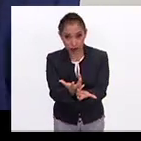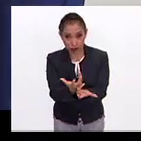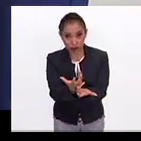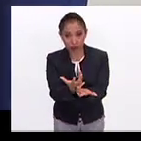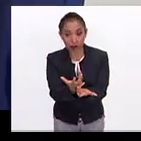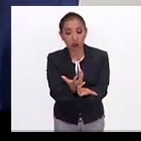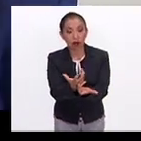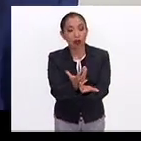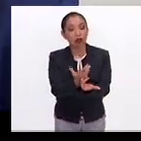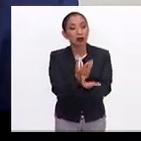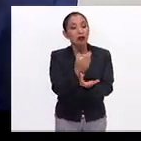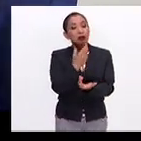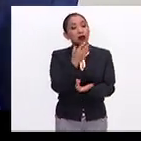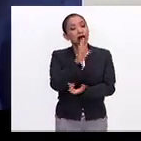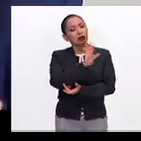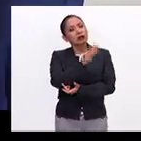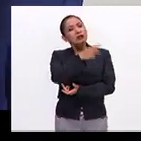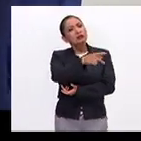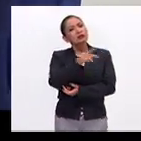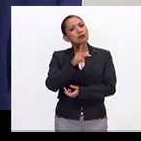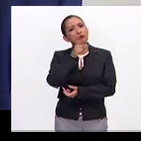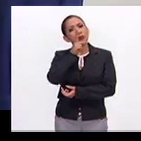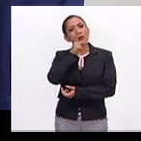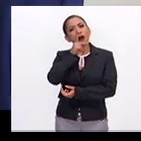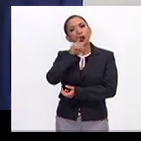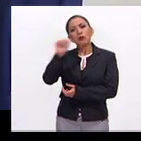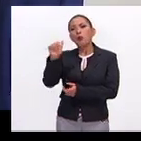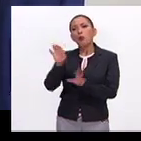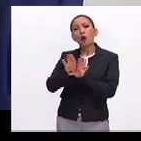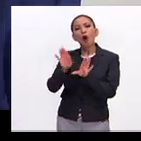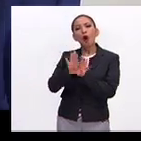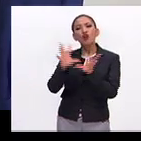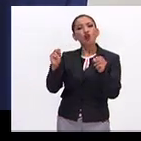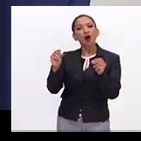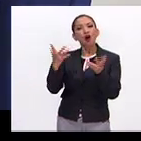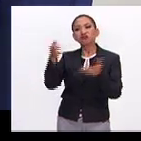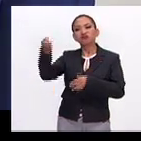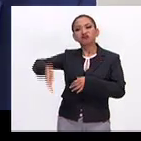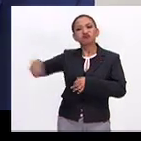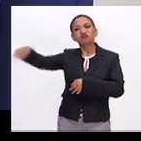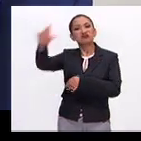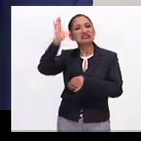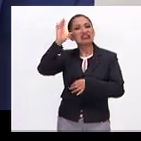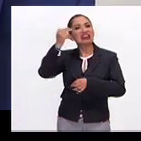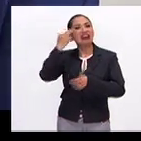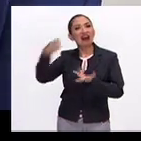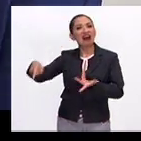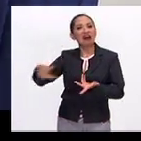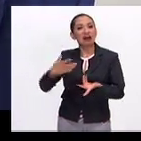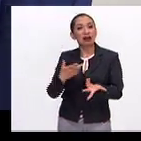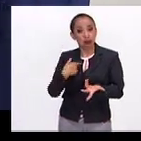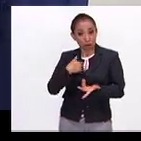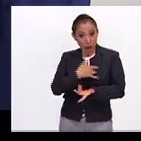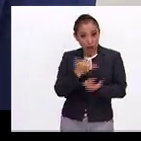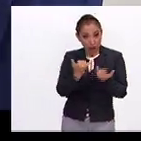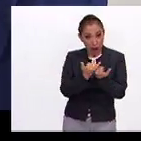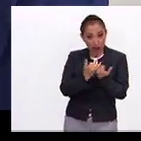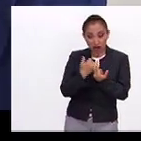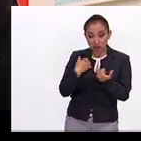y fue un poeta que estuvo fuera de lugar, en China. ¿Usted se siente fuera de lugar